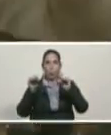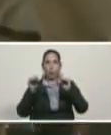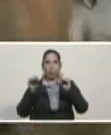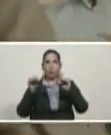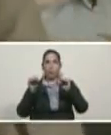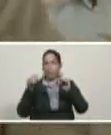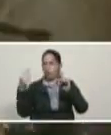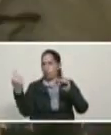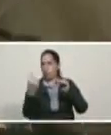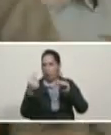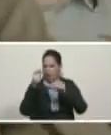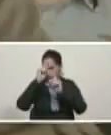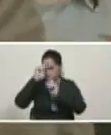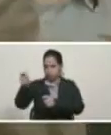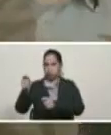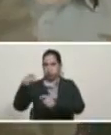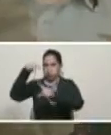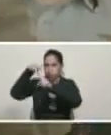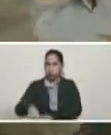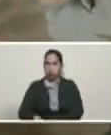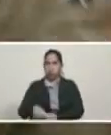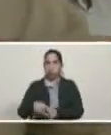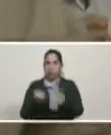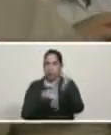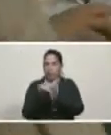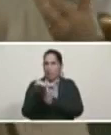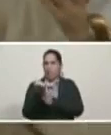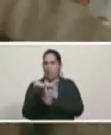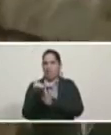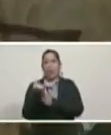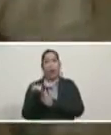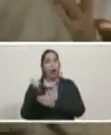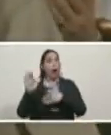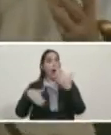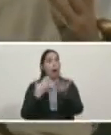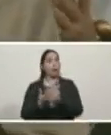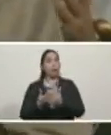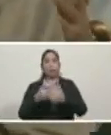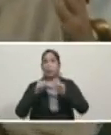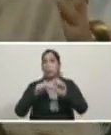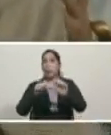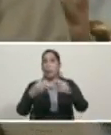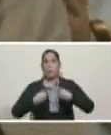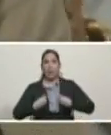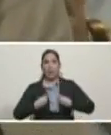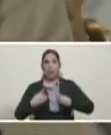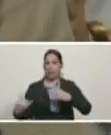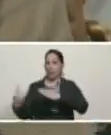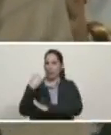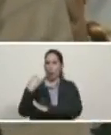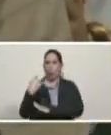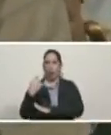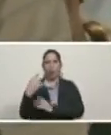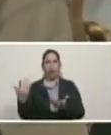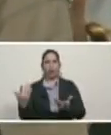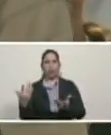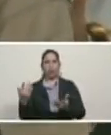soledad y a la derrota eterna en los que le queda de vida. A los traidores les